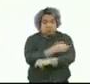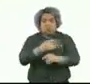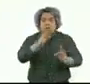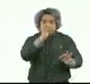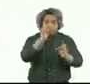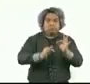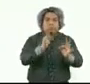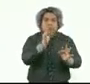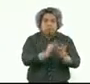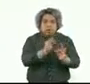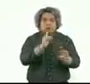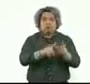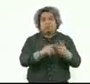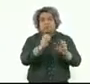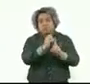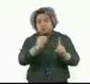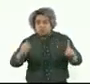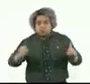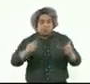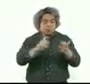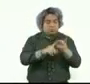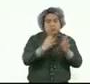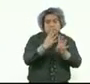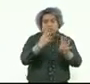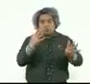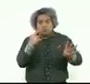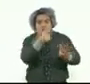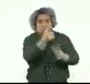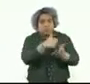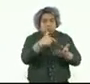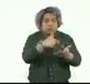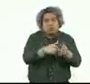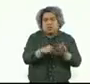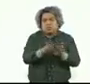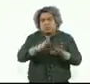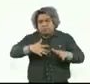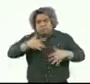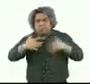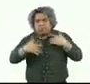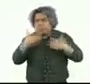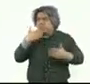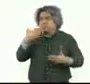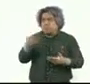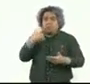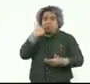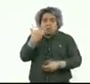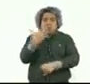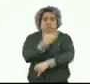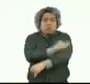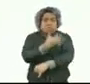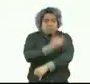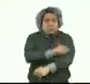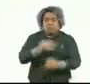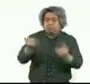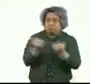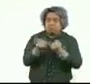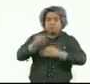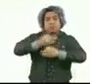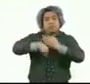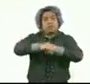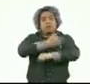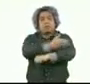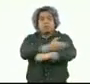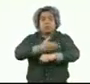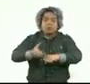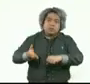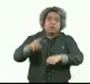tiempo, forma, y no solo, también con un entusiasmo altísimo, así como de todos nuestros compañeros del sector